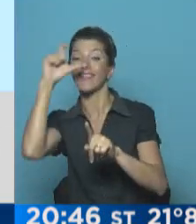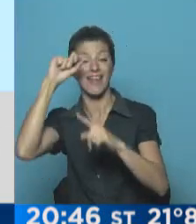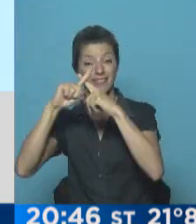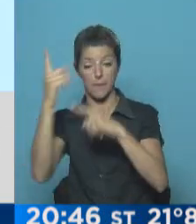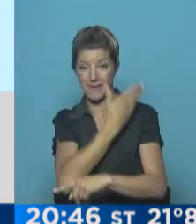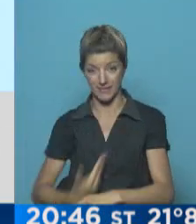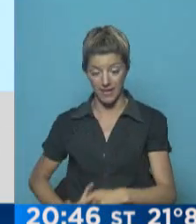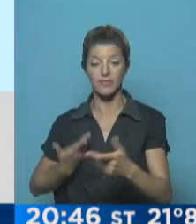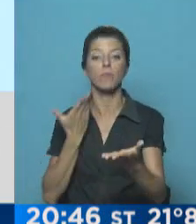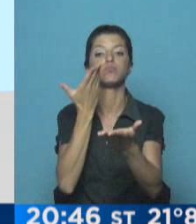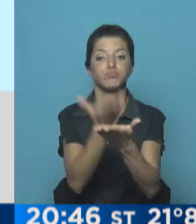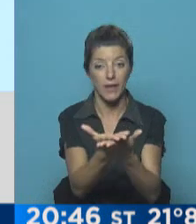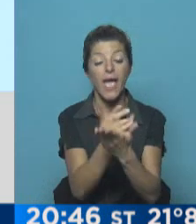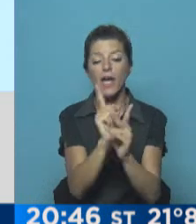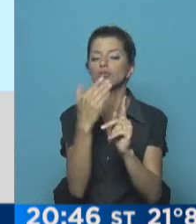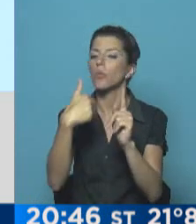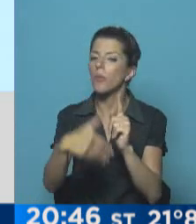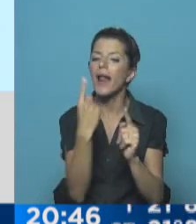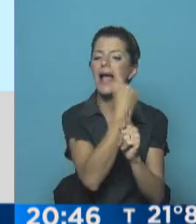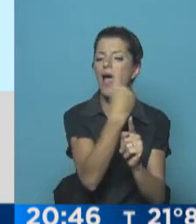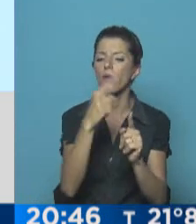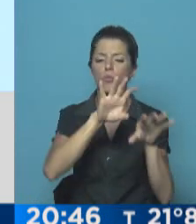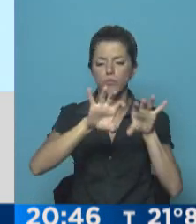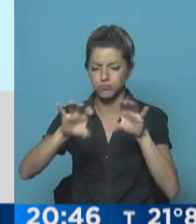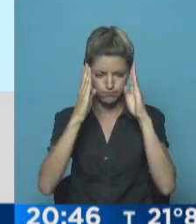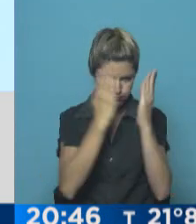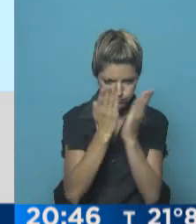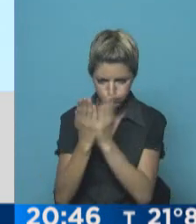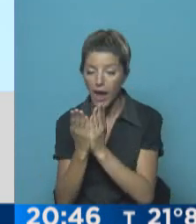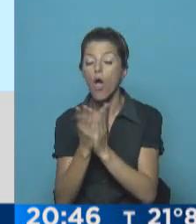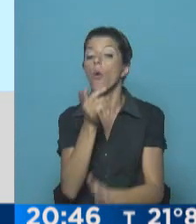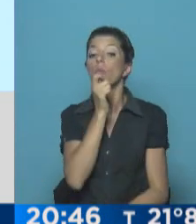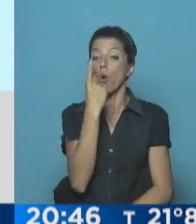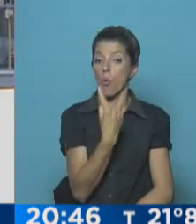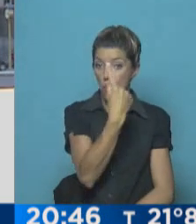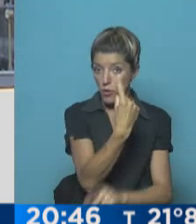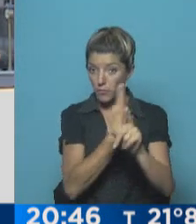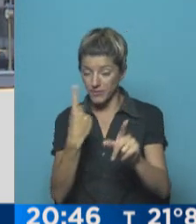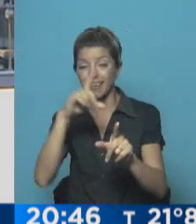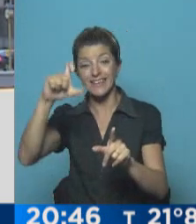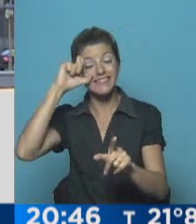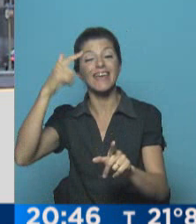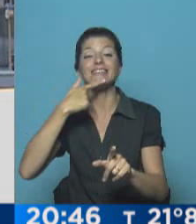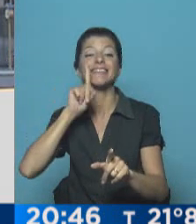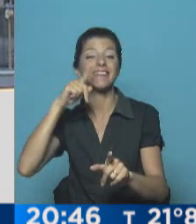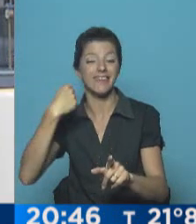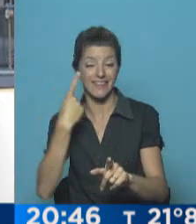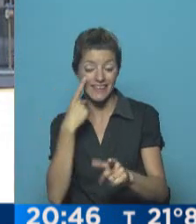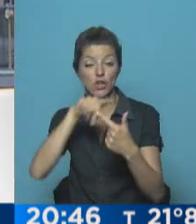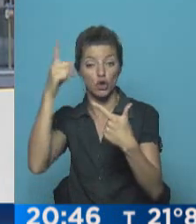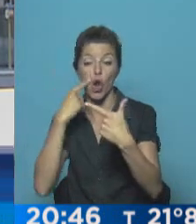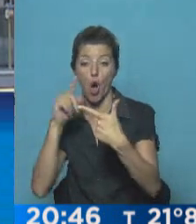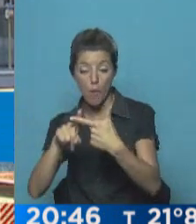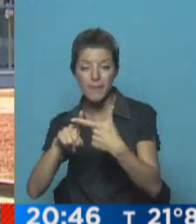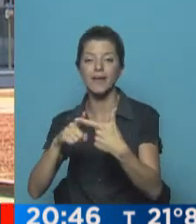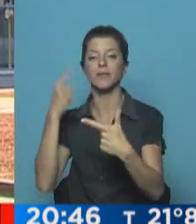Cristina Fernández. Serán evaluados uno por uno. Entre ellos se encuentran los de Cecini Serra Bairús, quienes habían sido